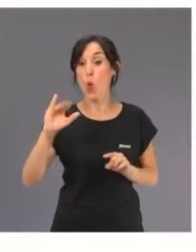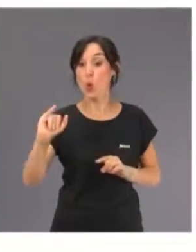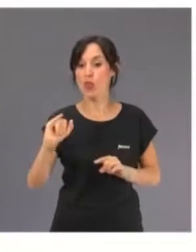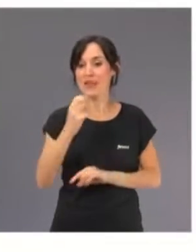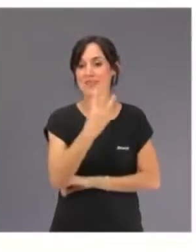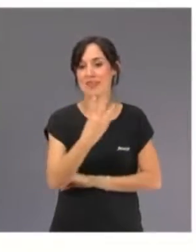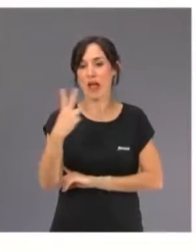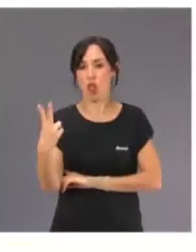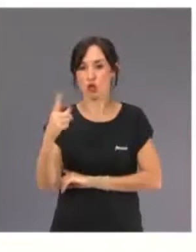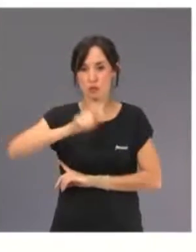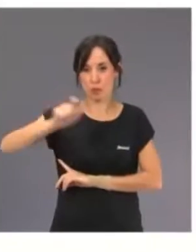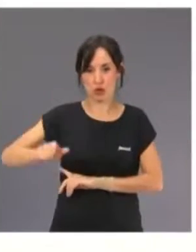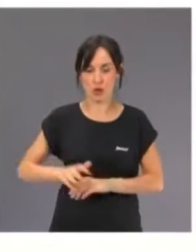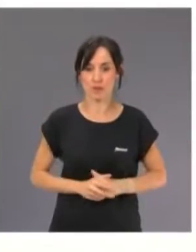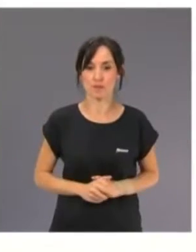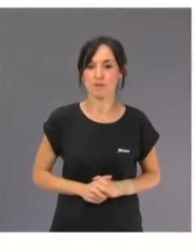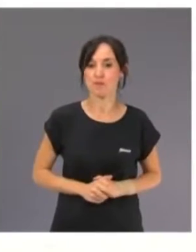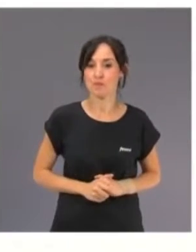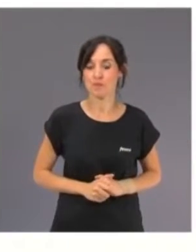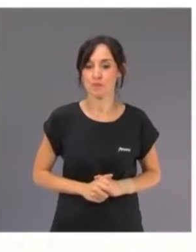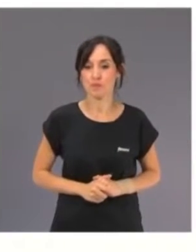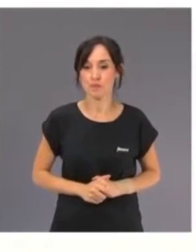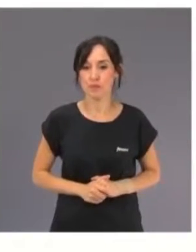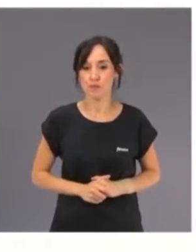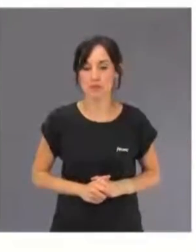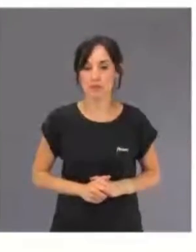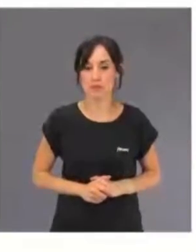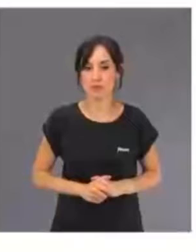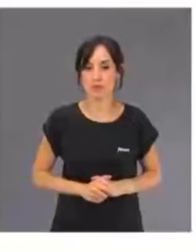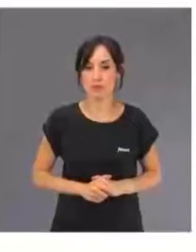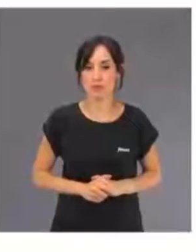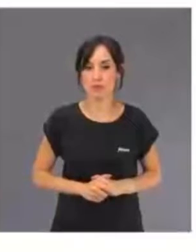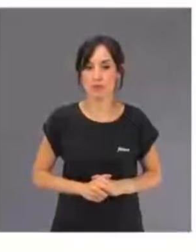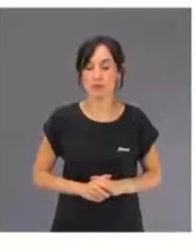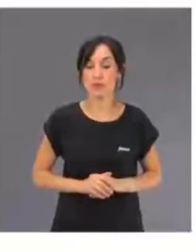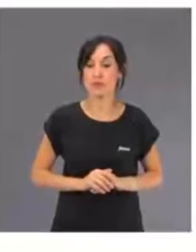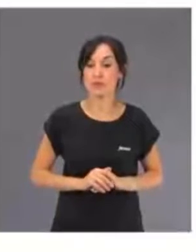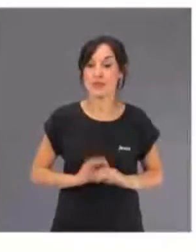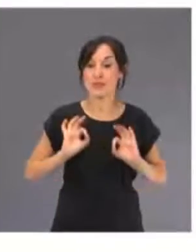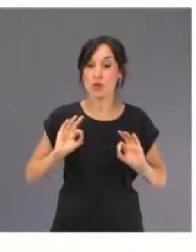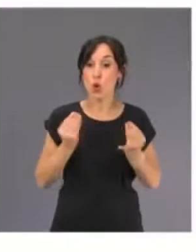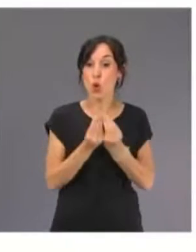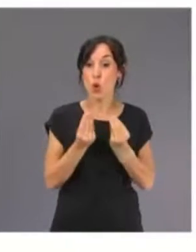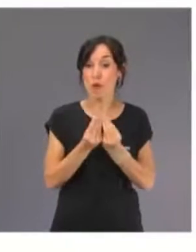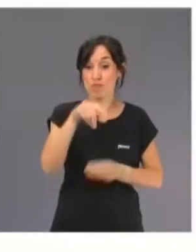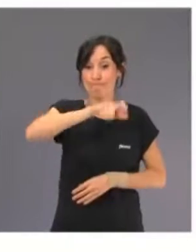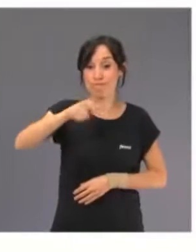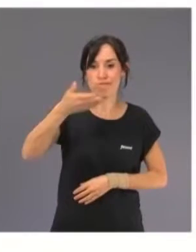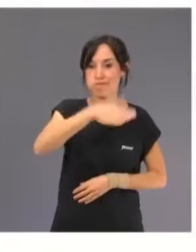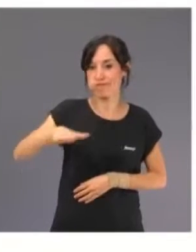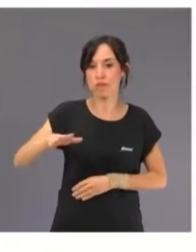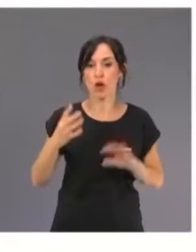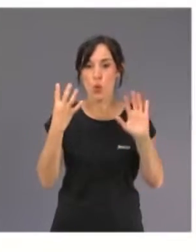las que 32 personas se encuentran en estos momentos en la UCI. El número total de fallecimientos son